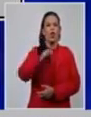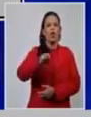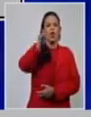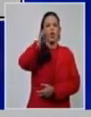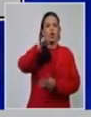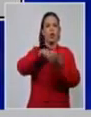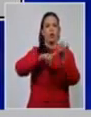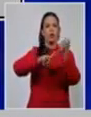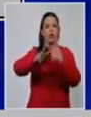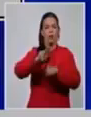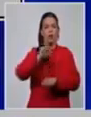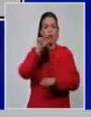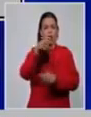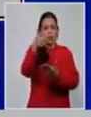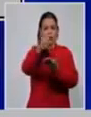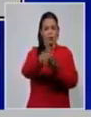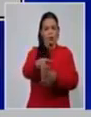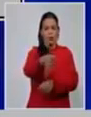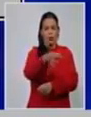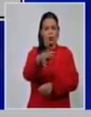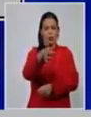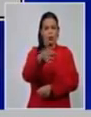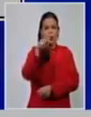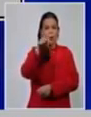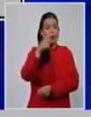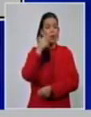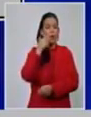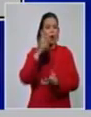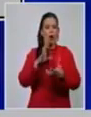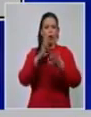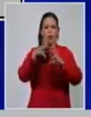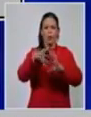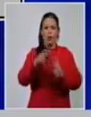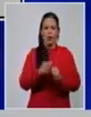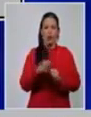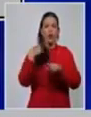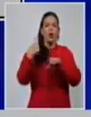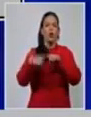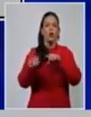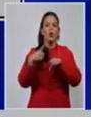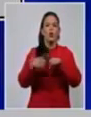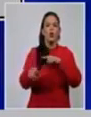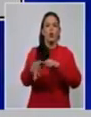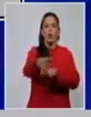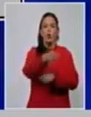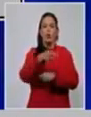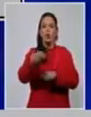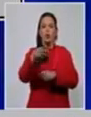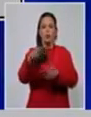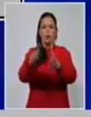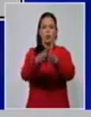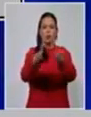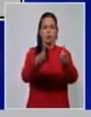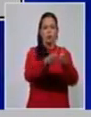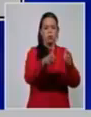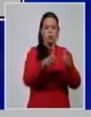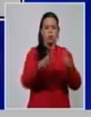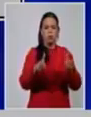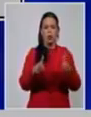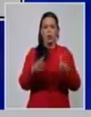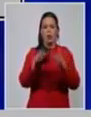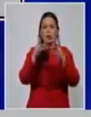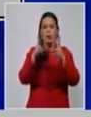cabecera provincial, con la mayor complejidad, y los municipios con mayor número de casos, con mayor tasa,